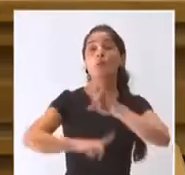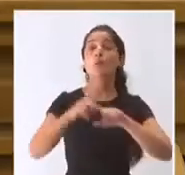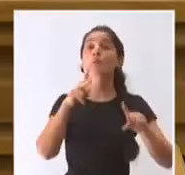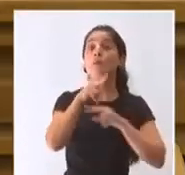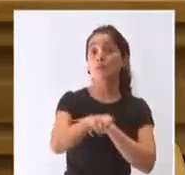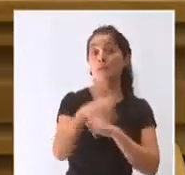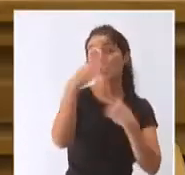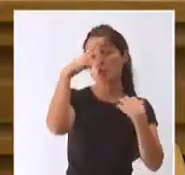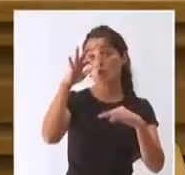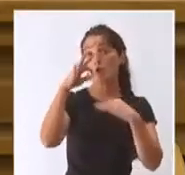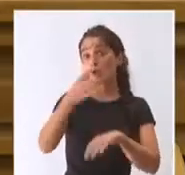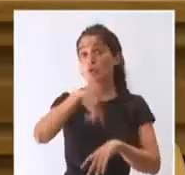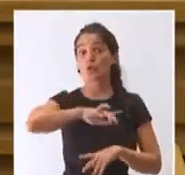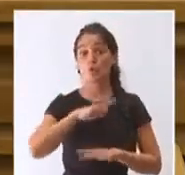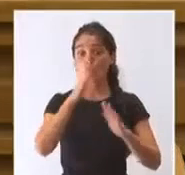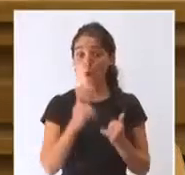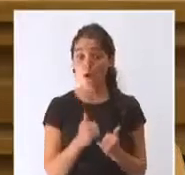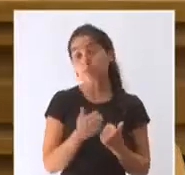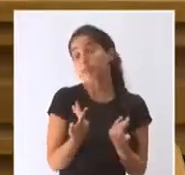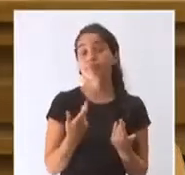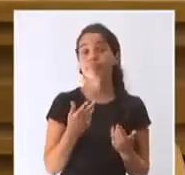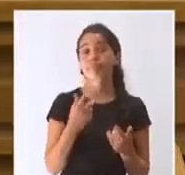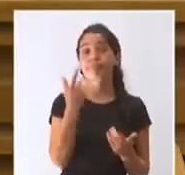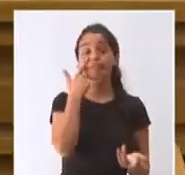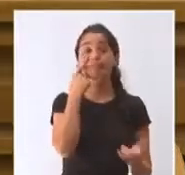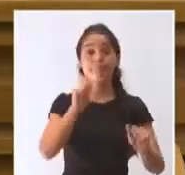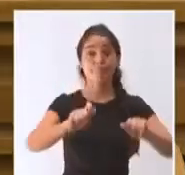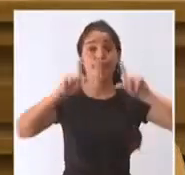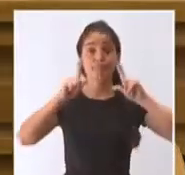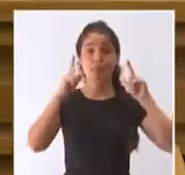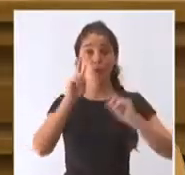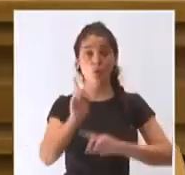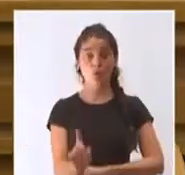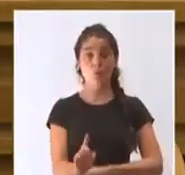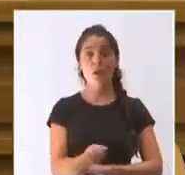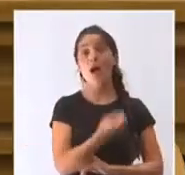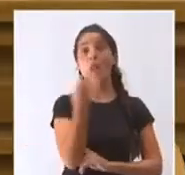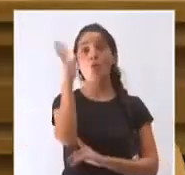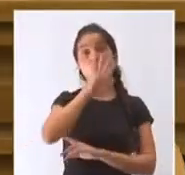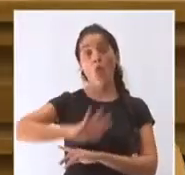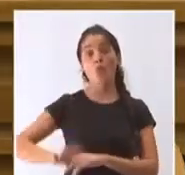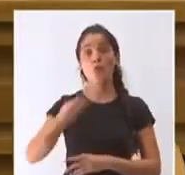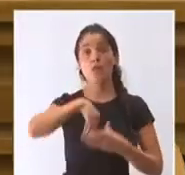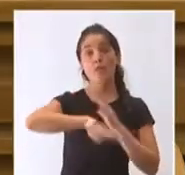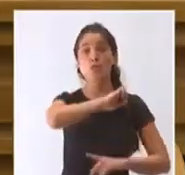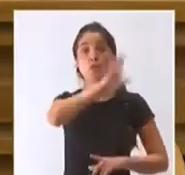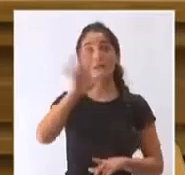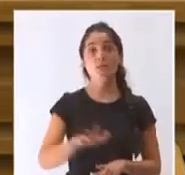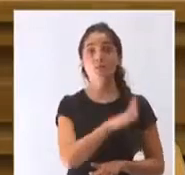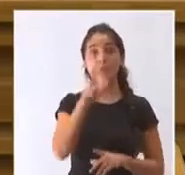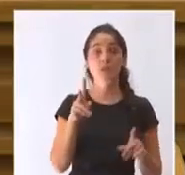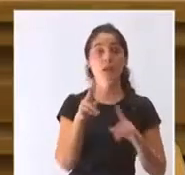pues no se ponen en valor pero lo está habitando en otros sitios hay regiones en españa donde se está experimentando y donde hay problemas aquí